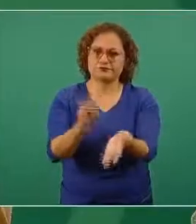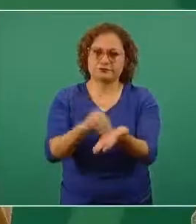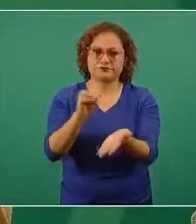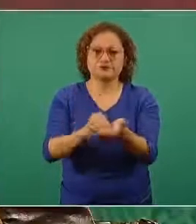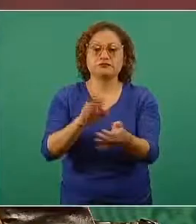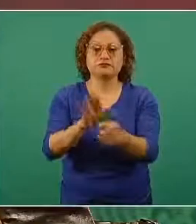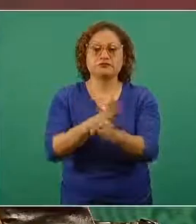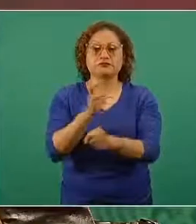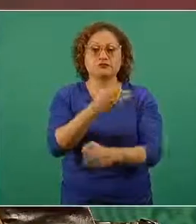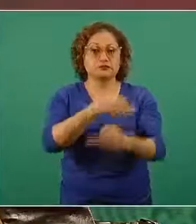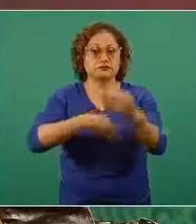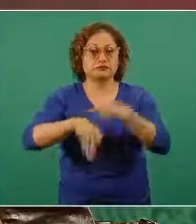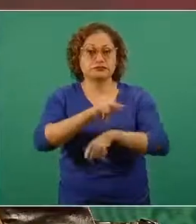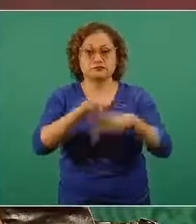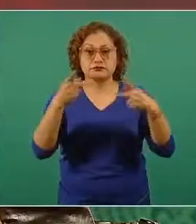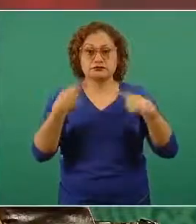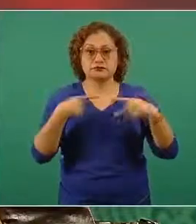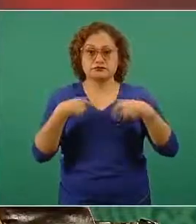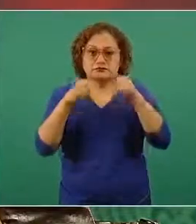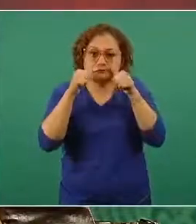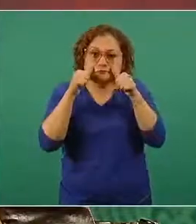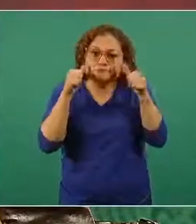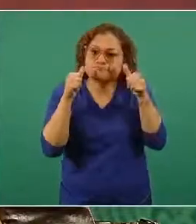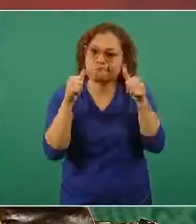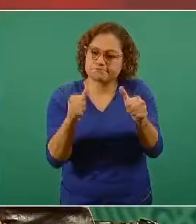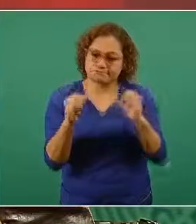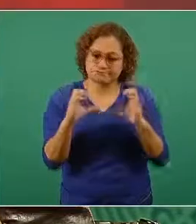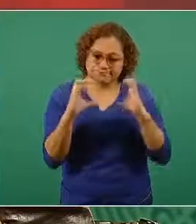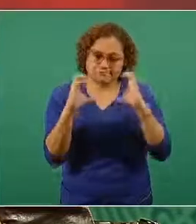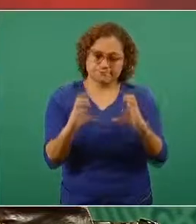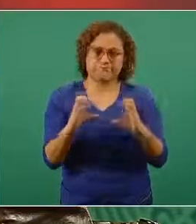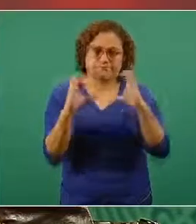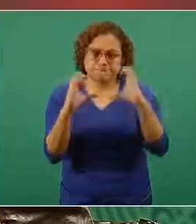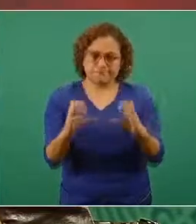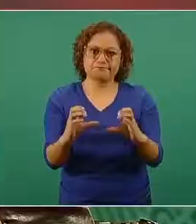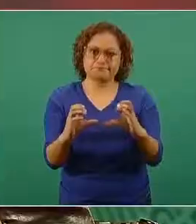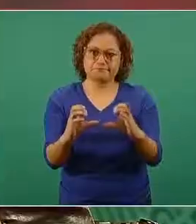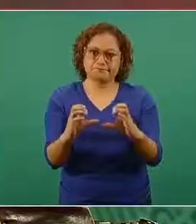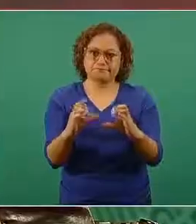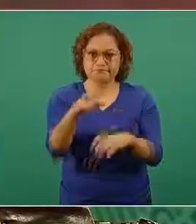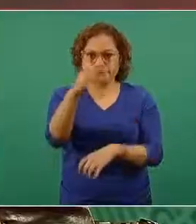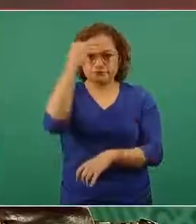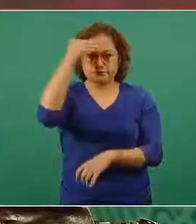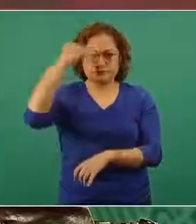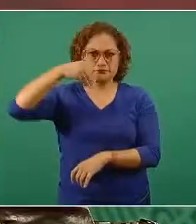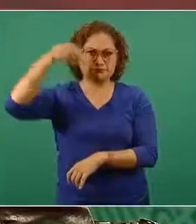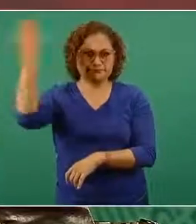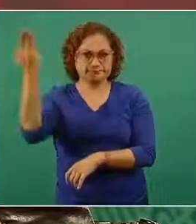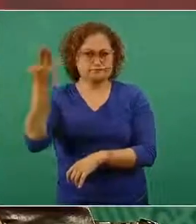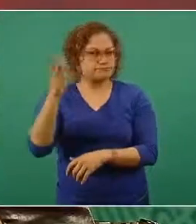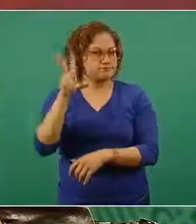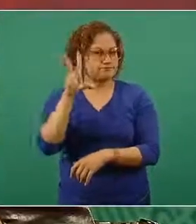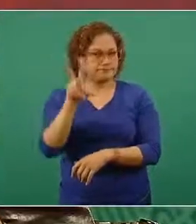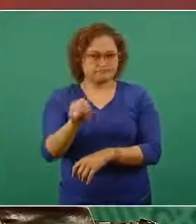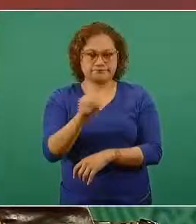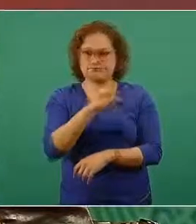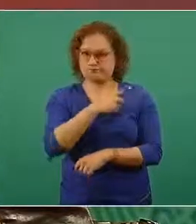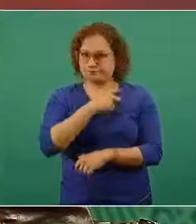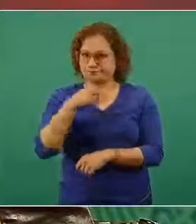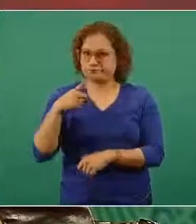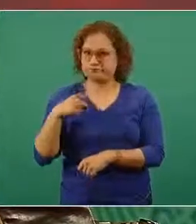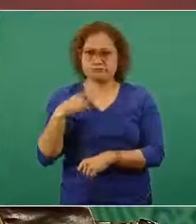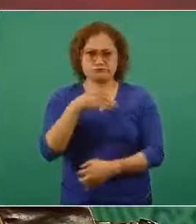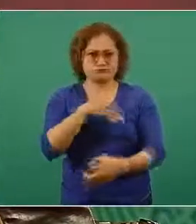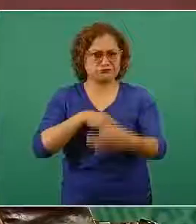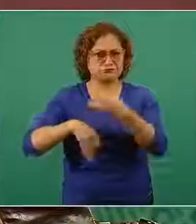acciones y sobre todo también en no olvidar las medidas que todos tenemos que seguir